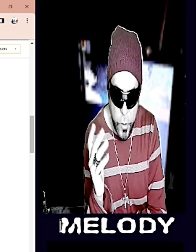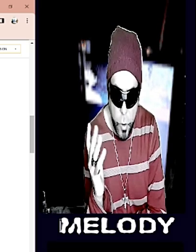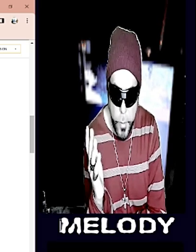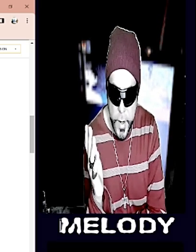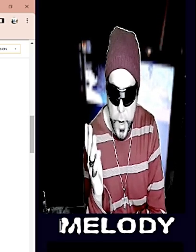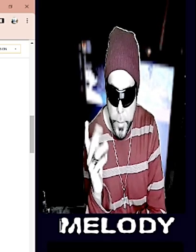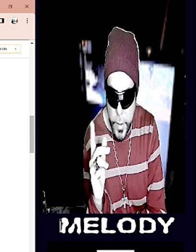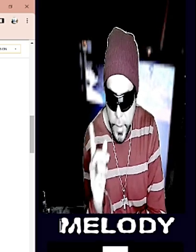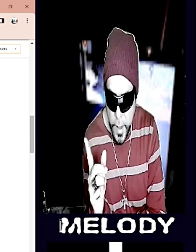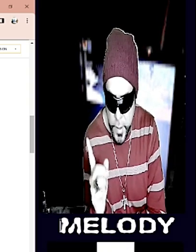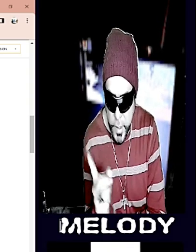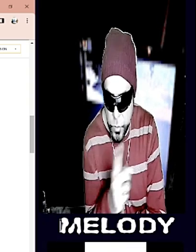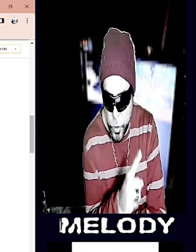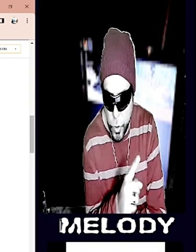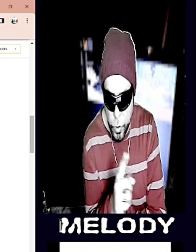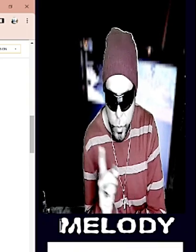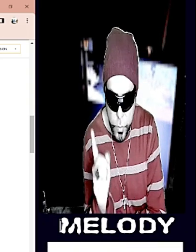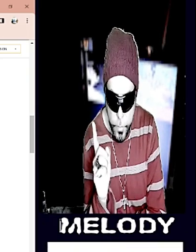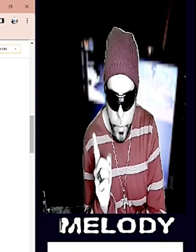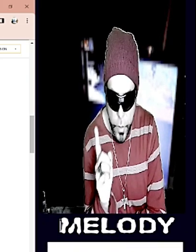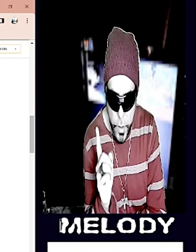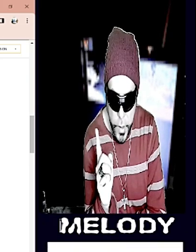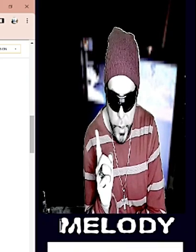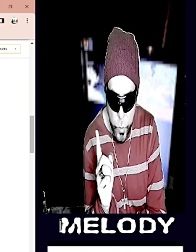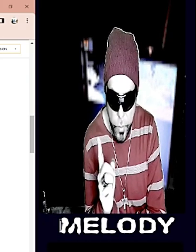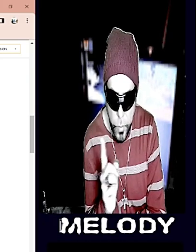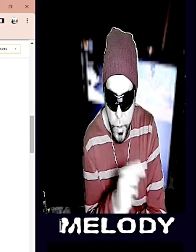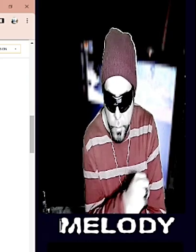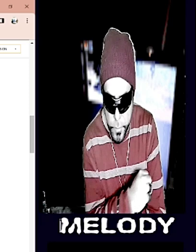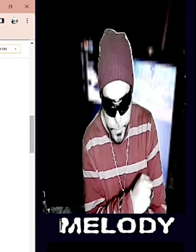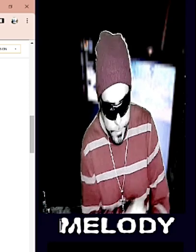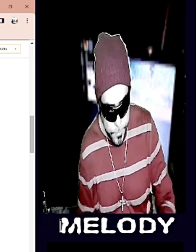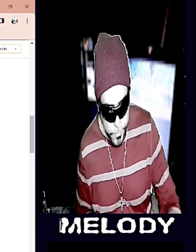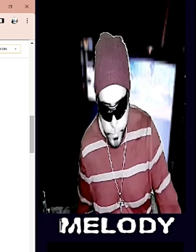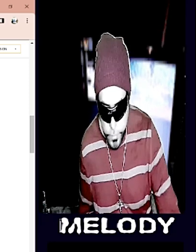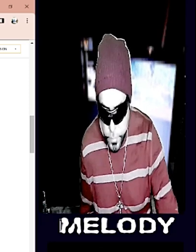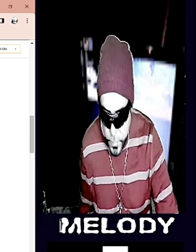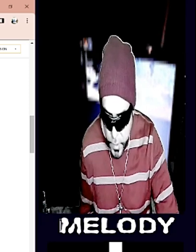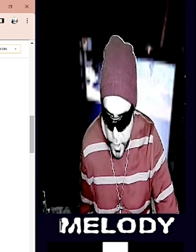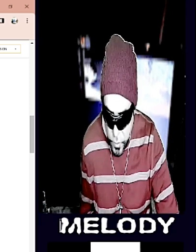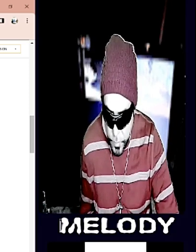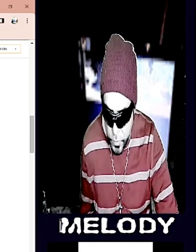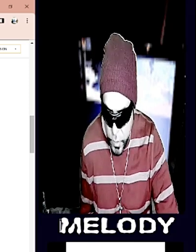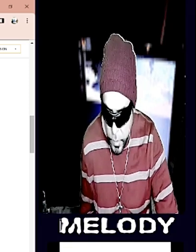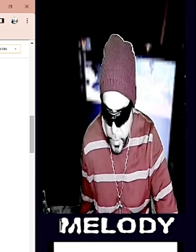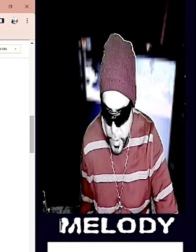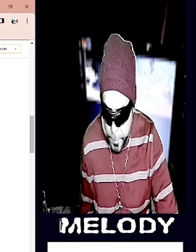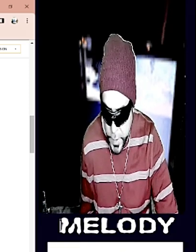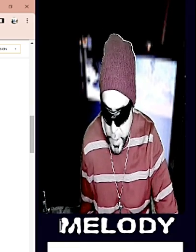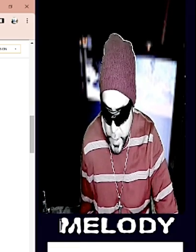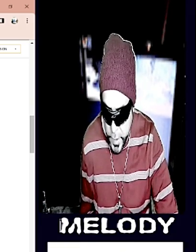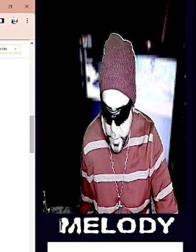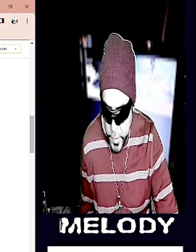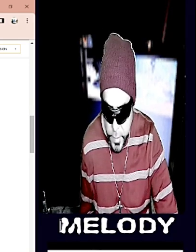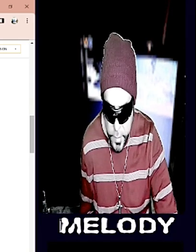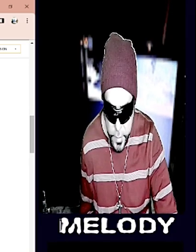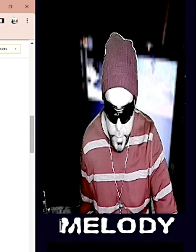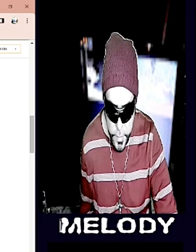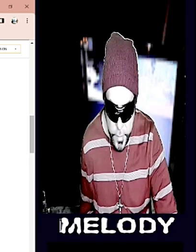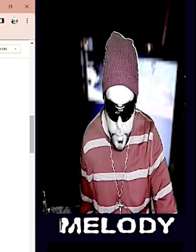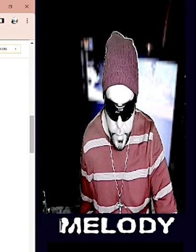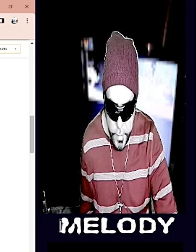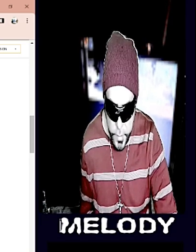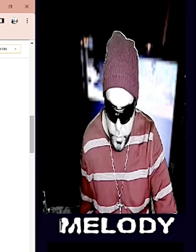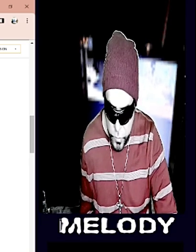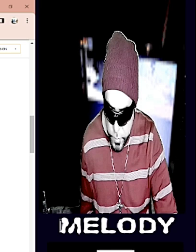y de gobernabilidad que surgió en Nuevo León amigos que vale la pena